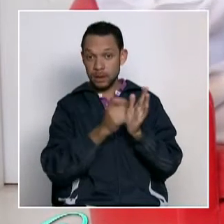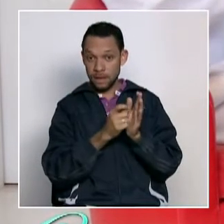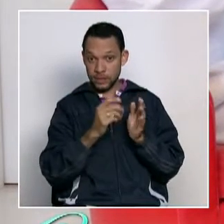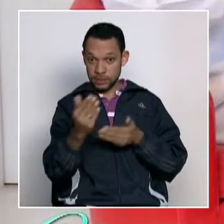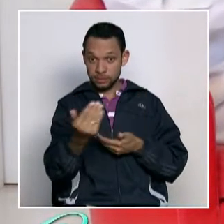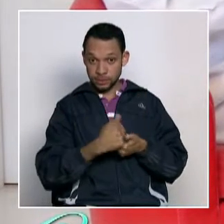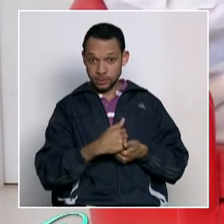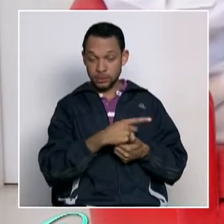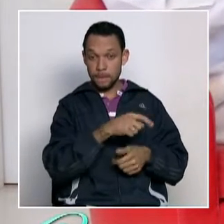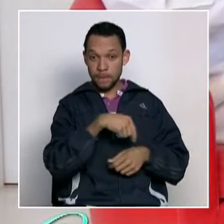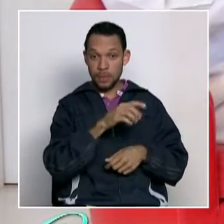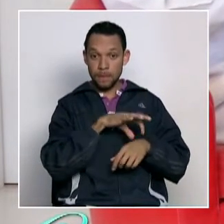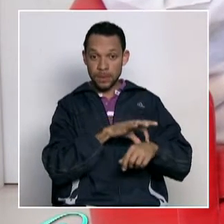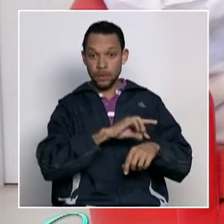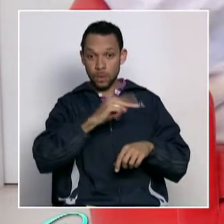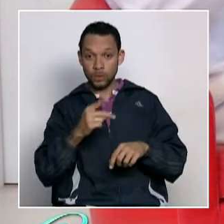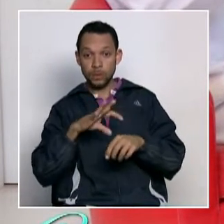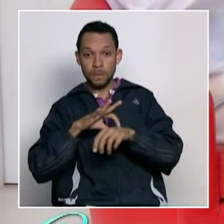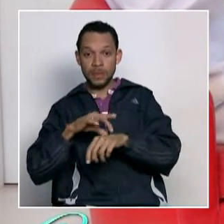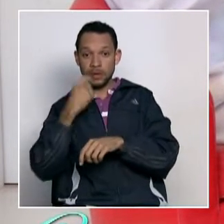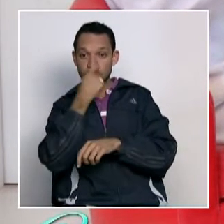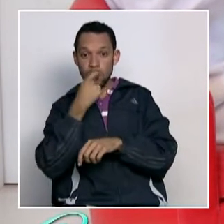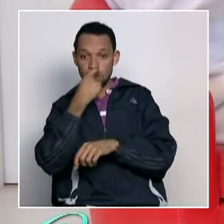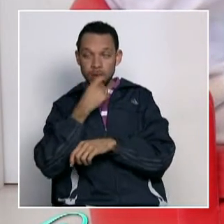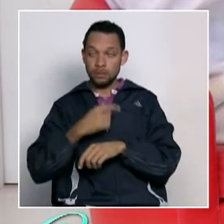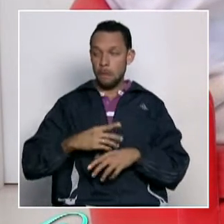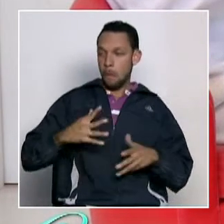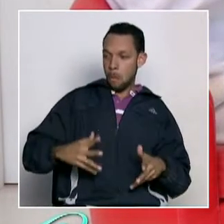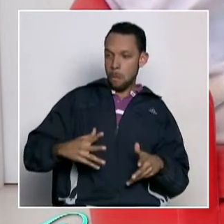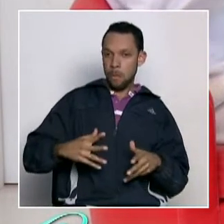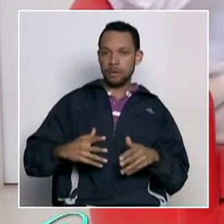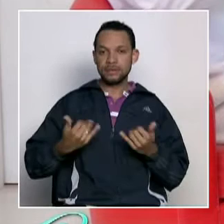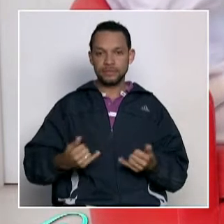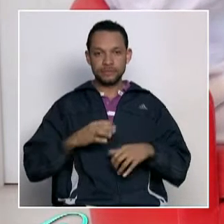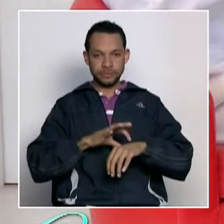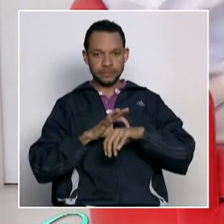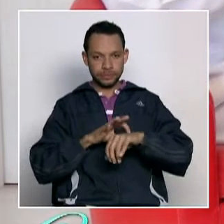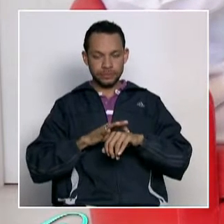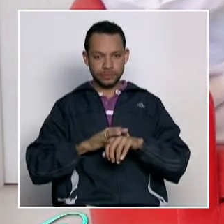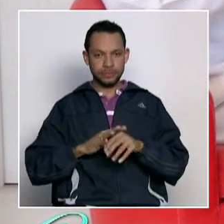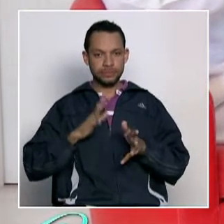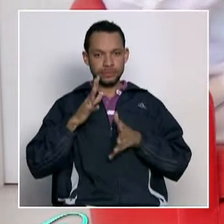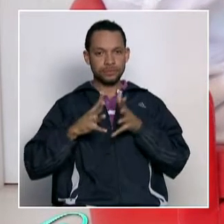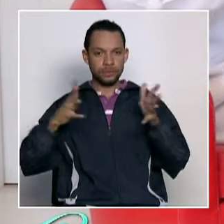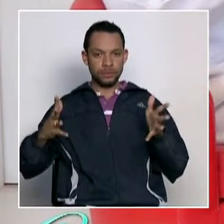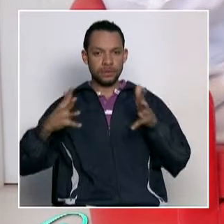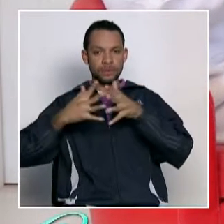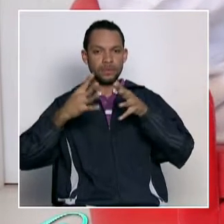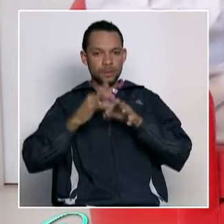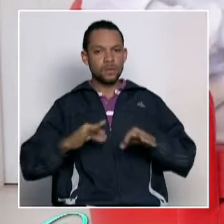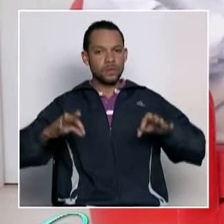fundamental, y es que cuando nosotros hablamos de la medicina desde la integración,